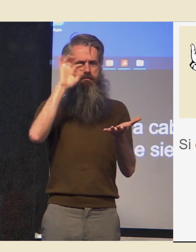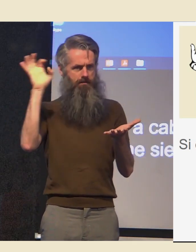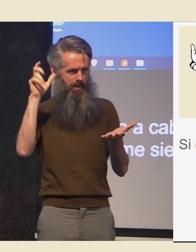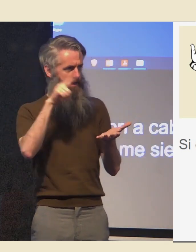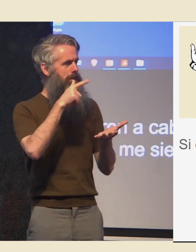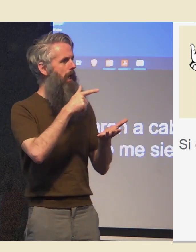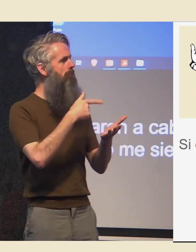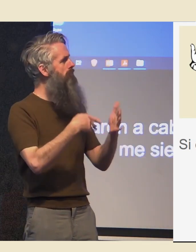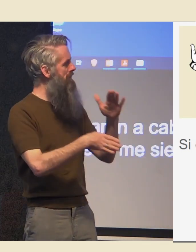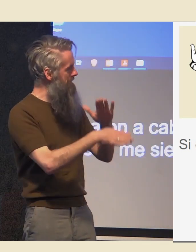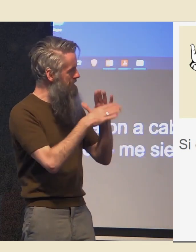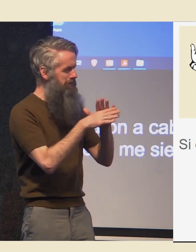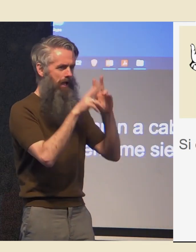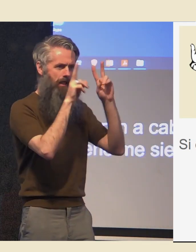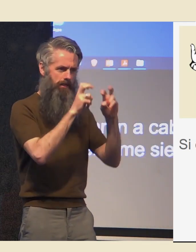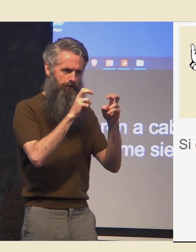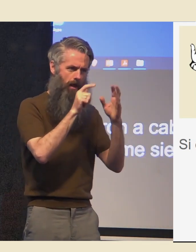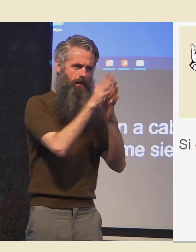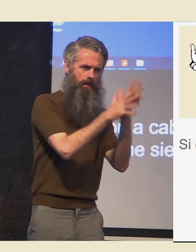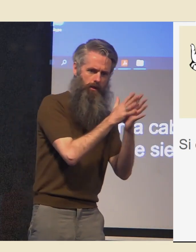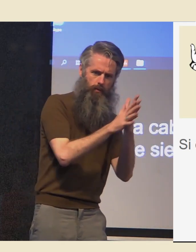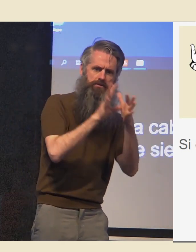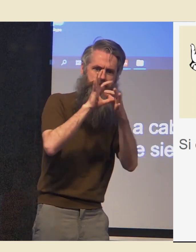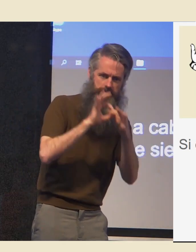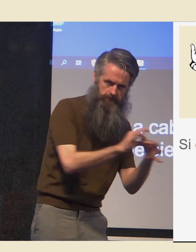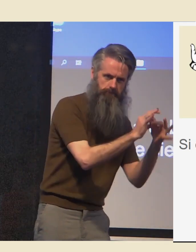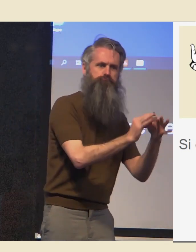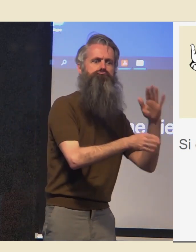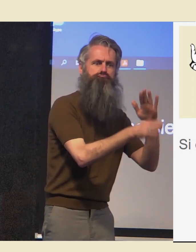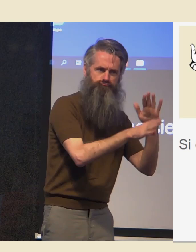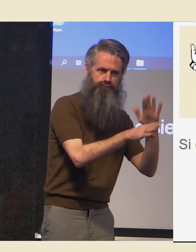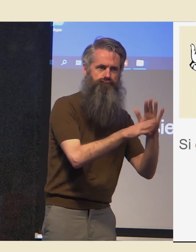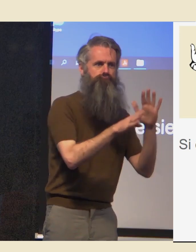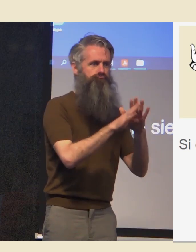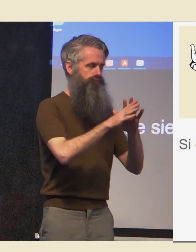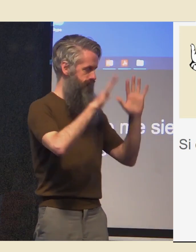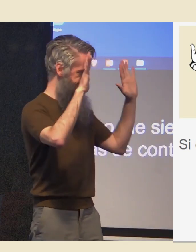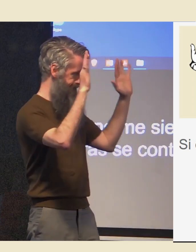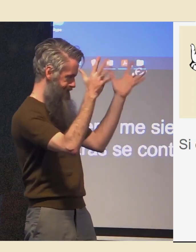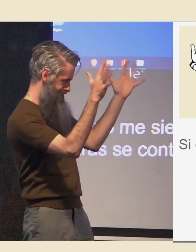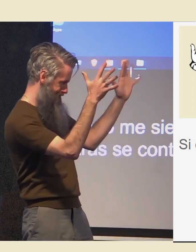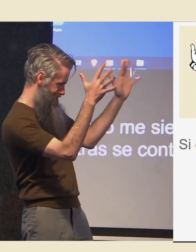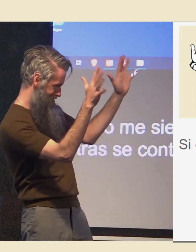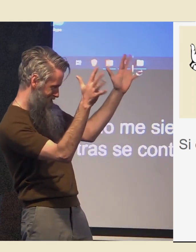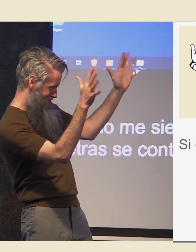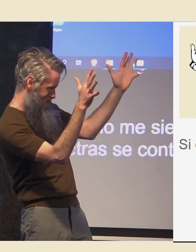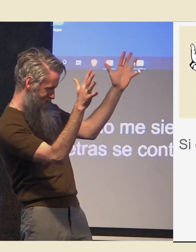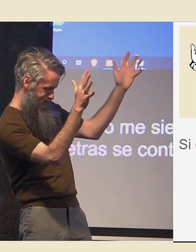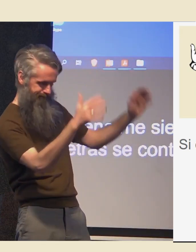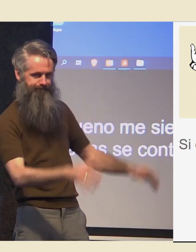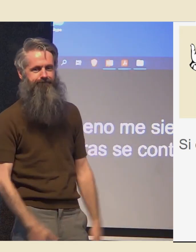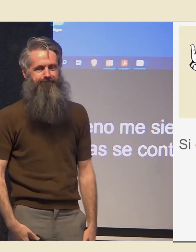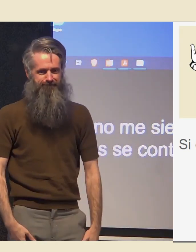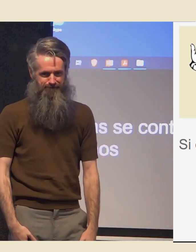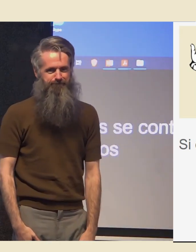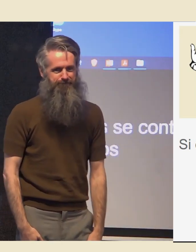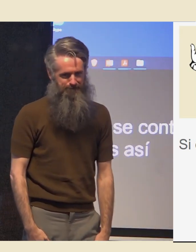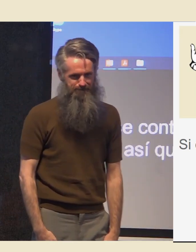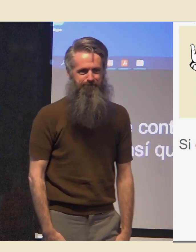la Universidad de Letras, se continúe con la investigación de la lengua de signos, así que un aplauso